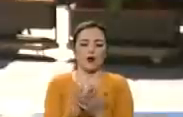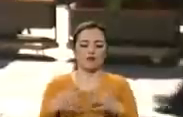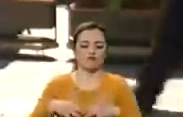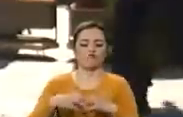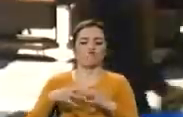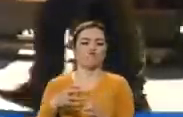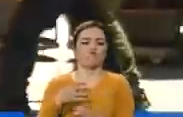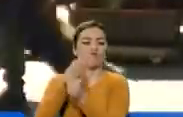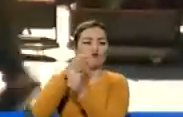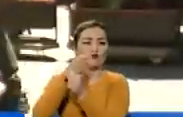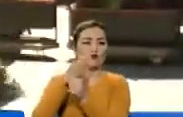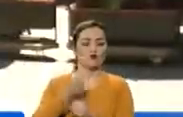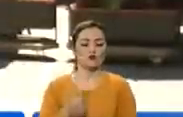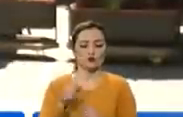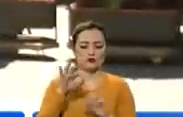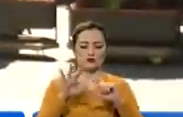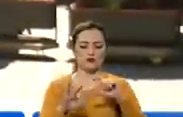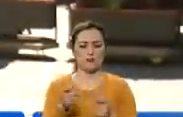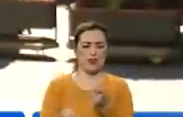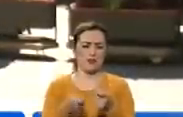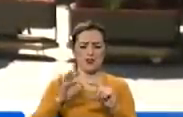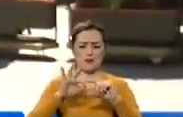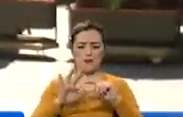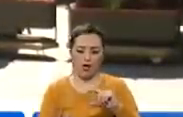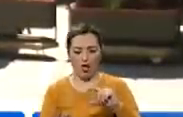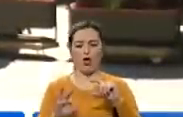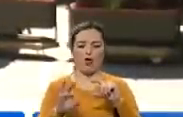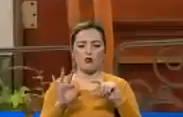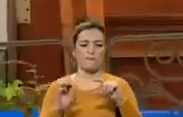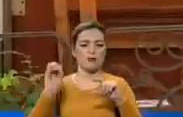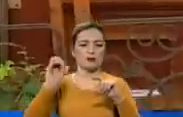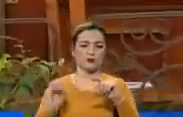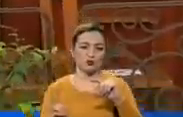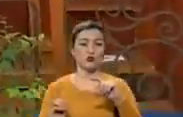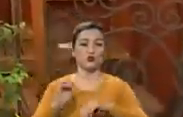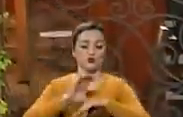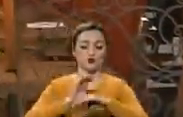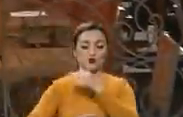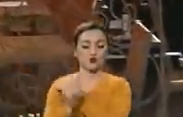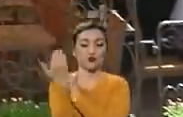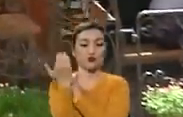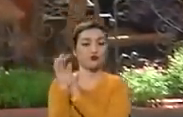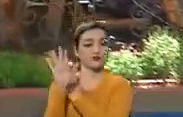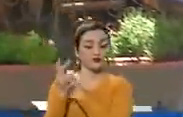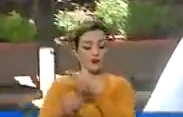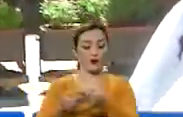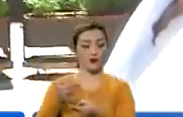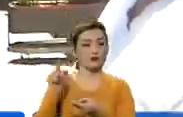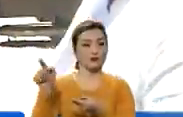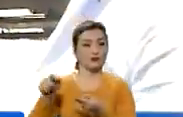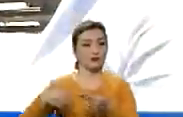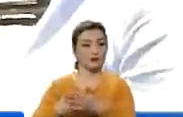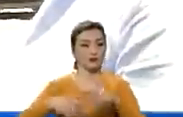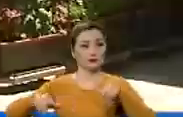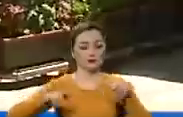Prácticamente cayó el 90% de las ventas, obviamente aquí en el centro histórico. Los negocios como el de don Ricardo, que tienen estos